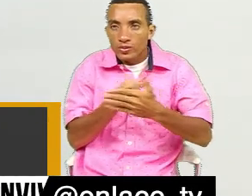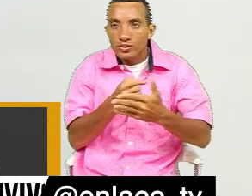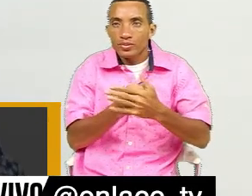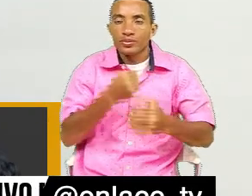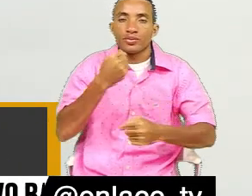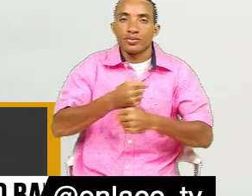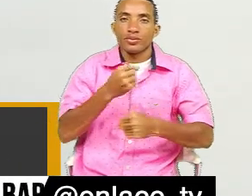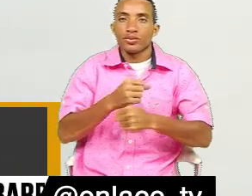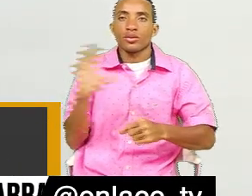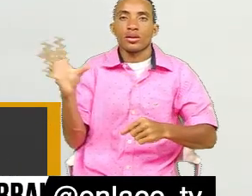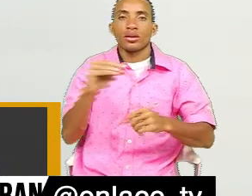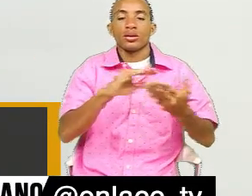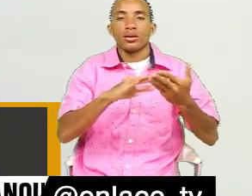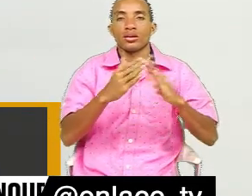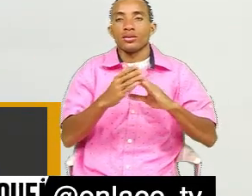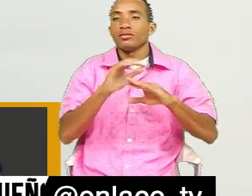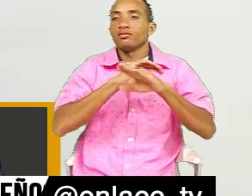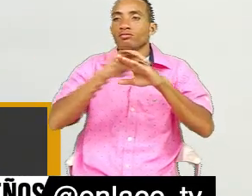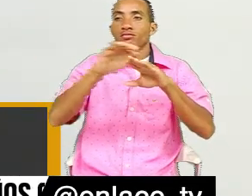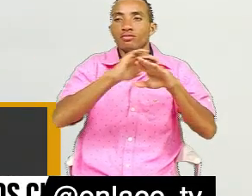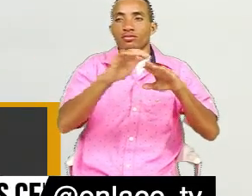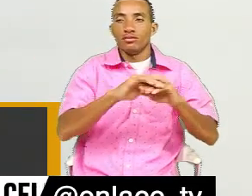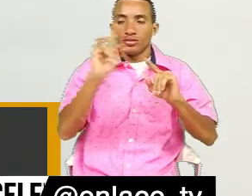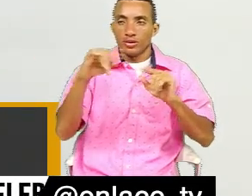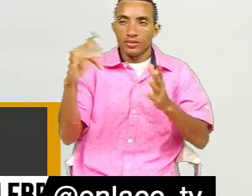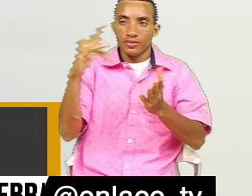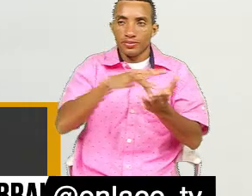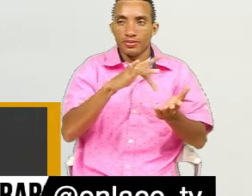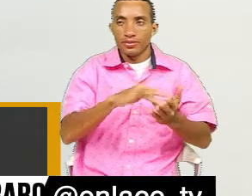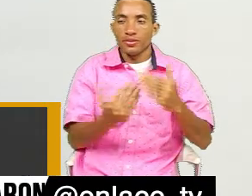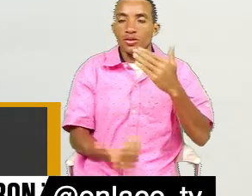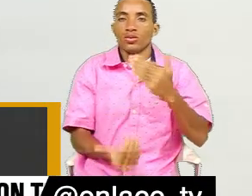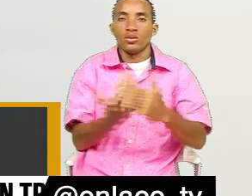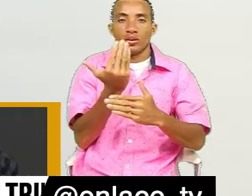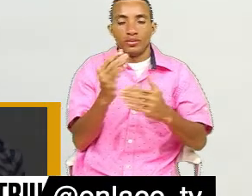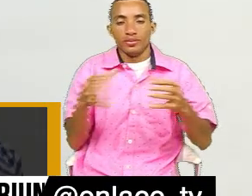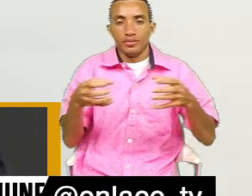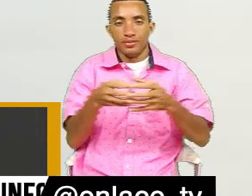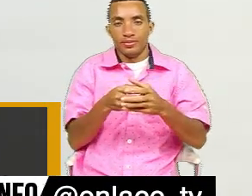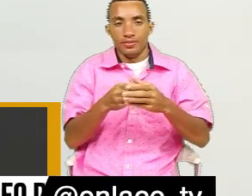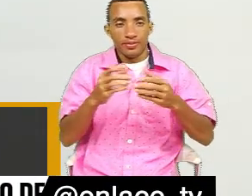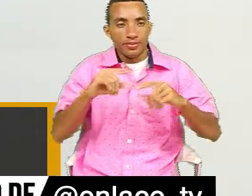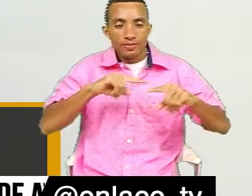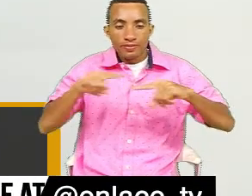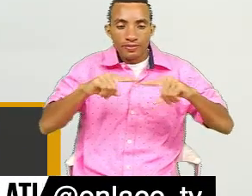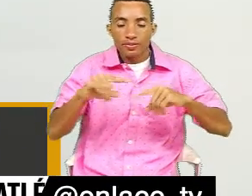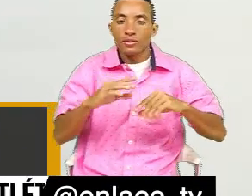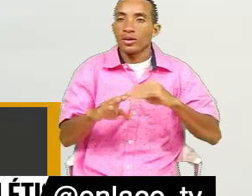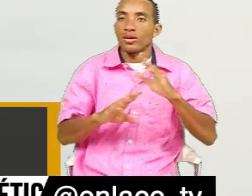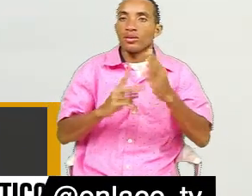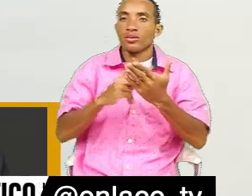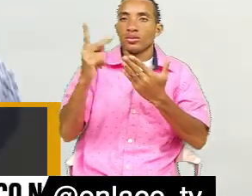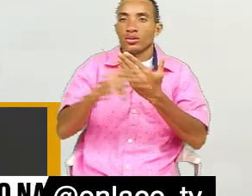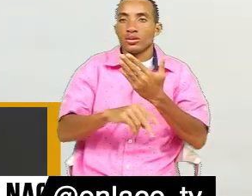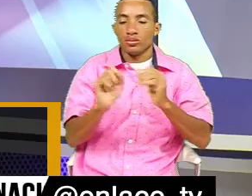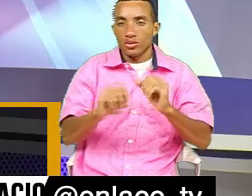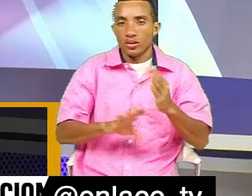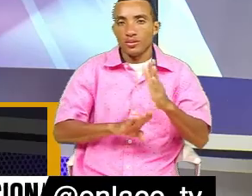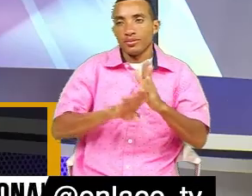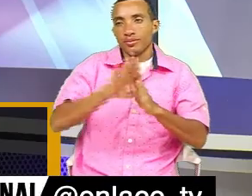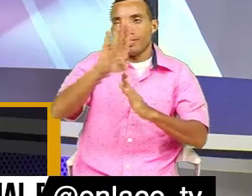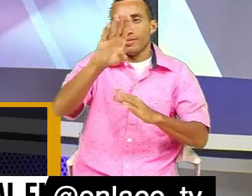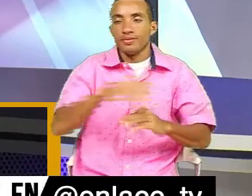comunidad y los invito a que se hagan partícipes de esta nueva Junta de Acción Comunal para que el barrio salga adelante en sus proyectos. Entre otras